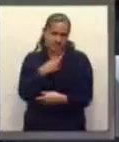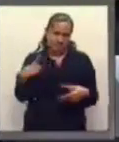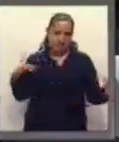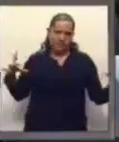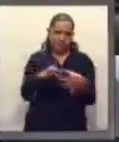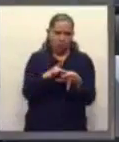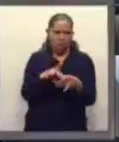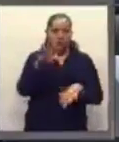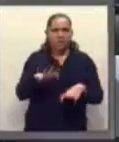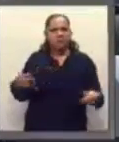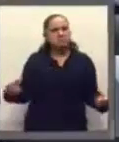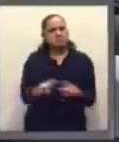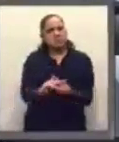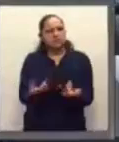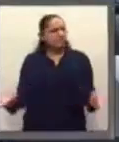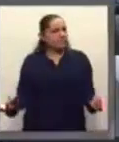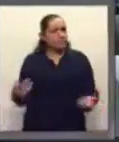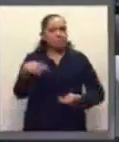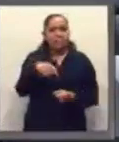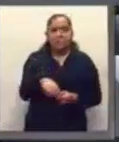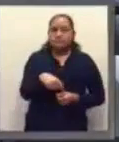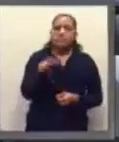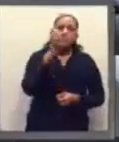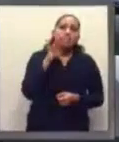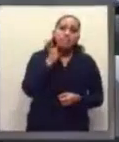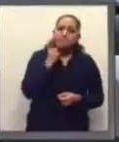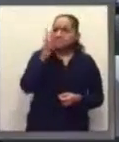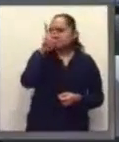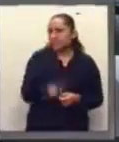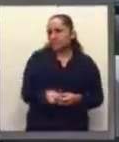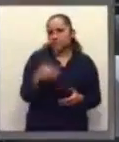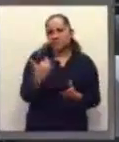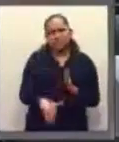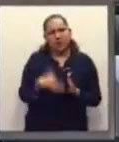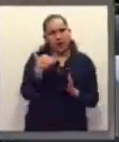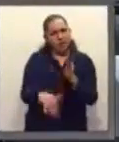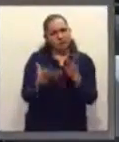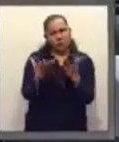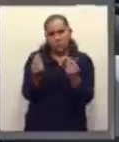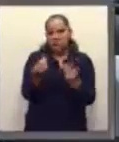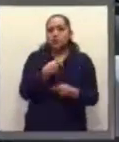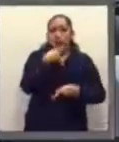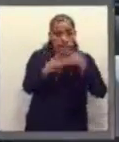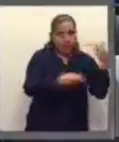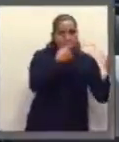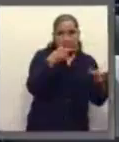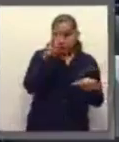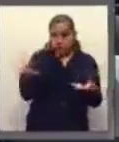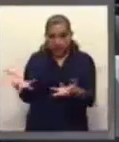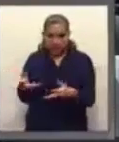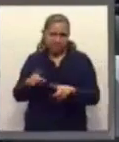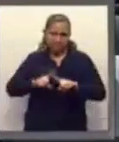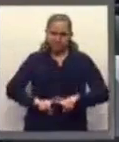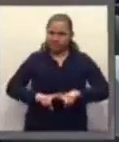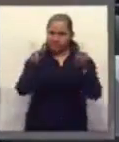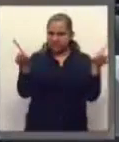instituciones. En la Cámara hay un abismo enorme entre lo que se dice y lo que se practica. Todavía hay